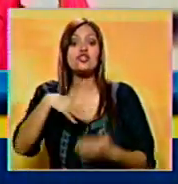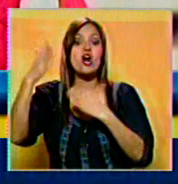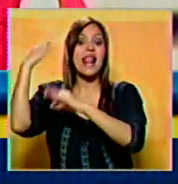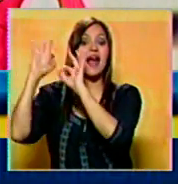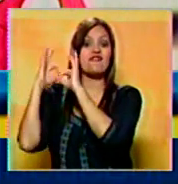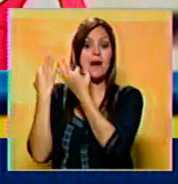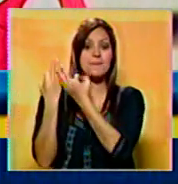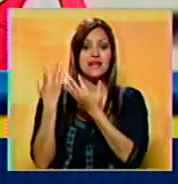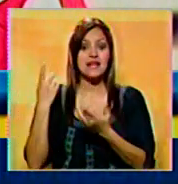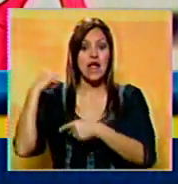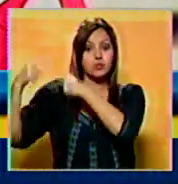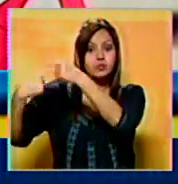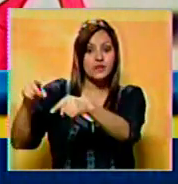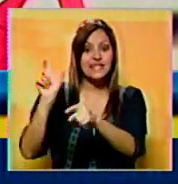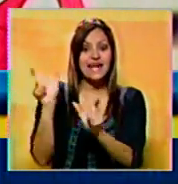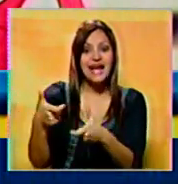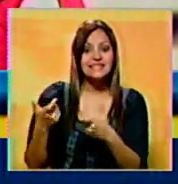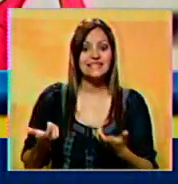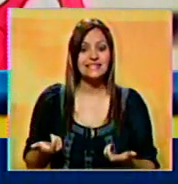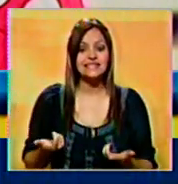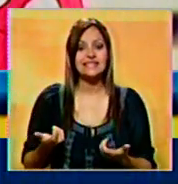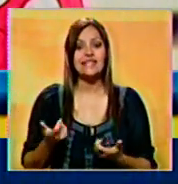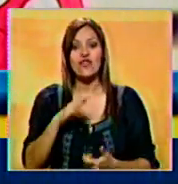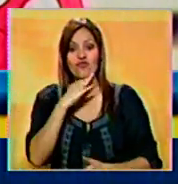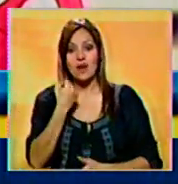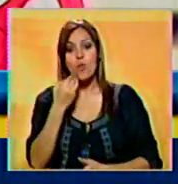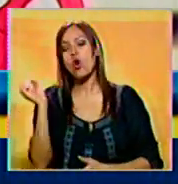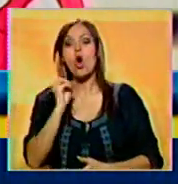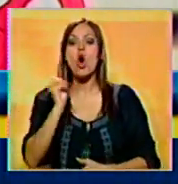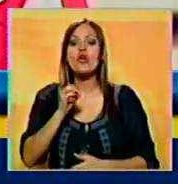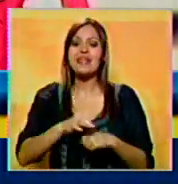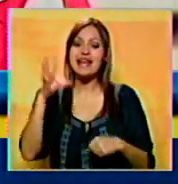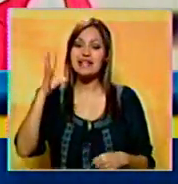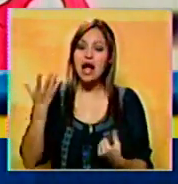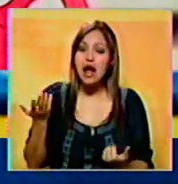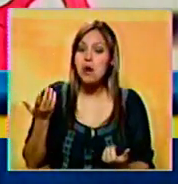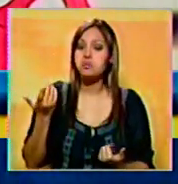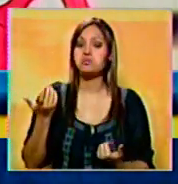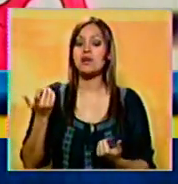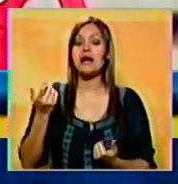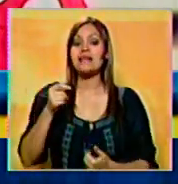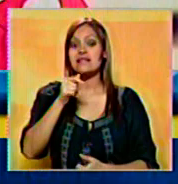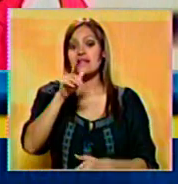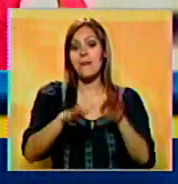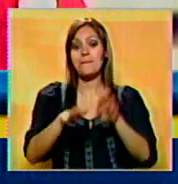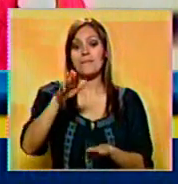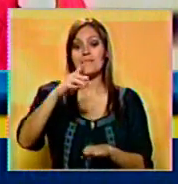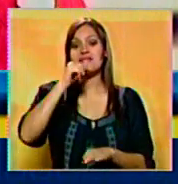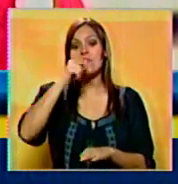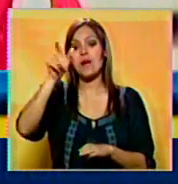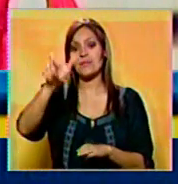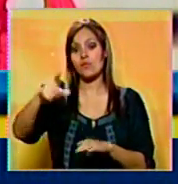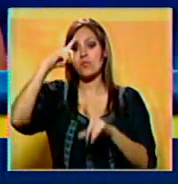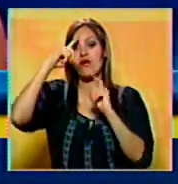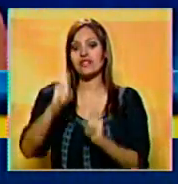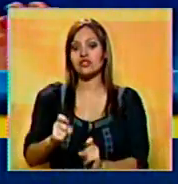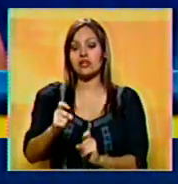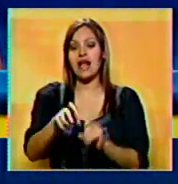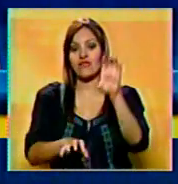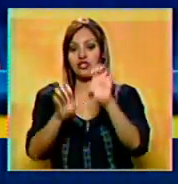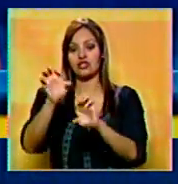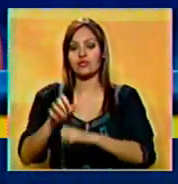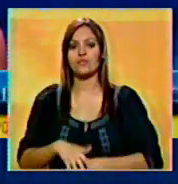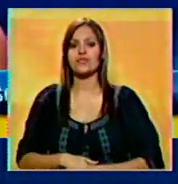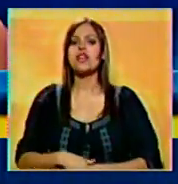familiares, de una serie de, vamos a decir, factores de riesgo o parámetros que el especialista puede medir en cada caso. Quiero